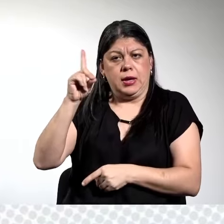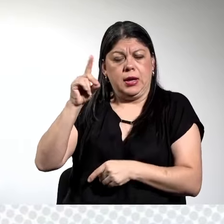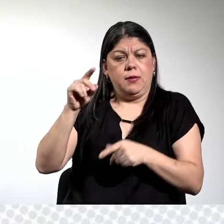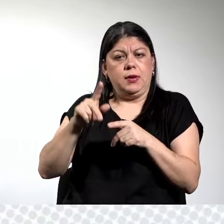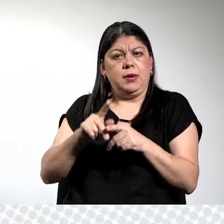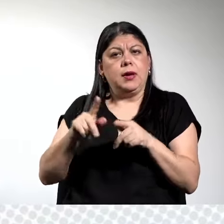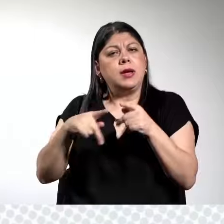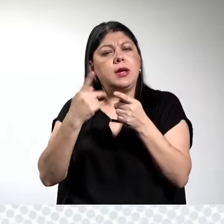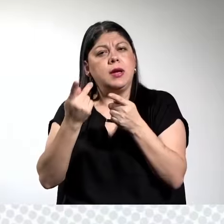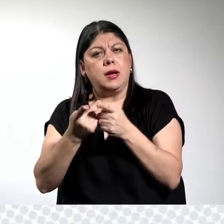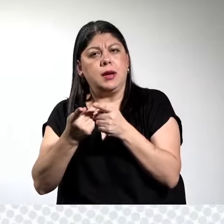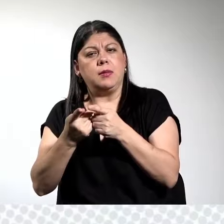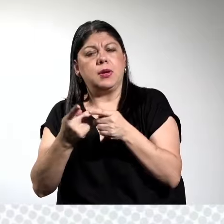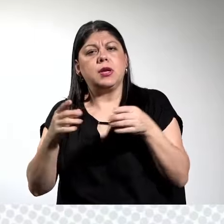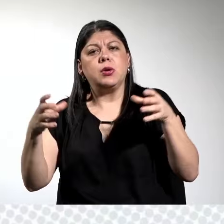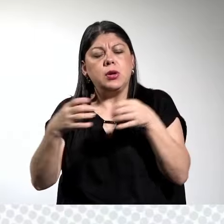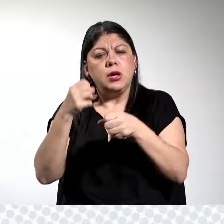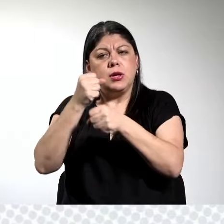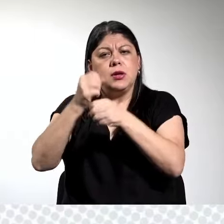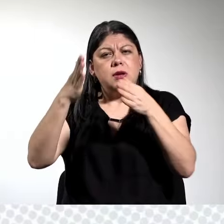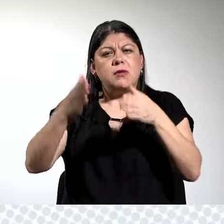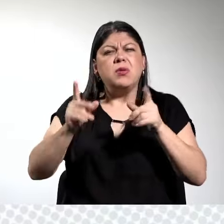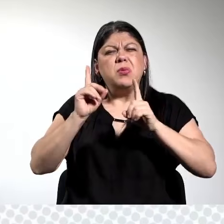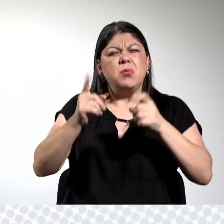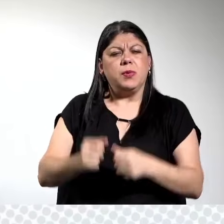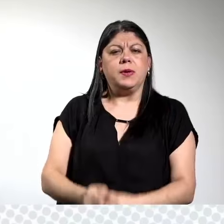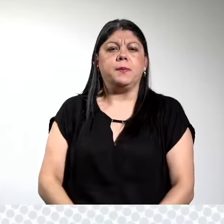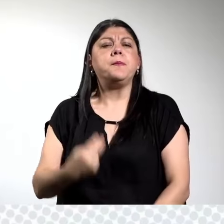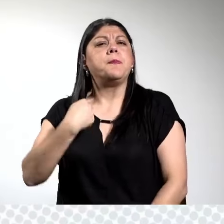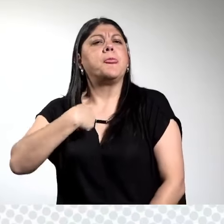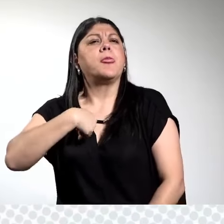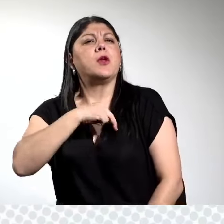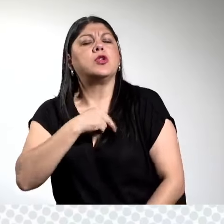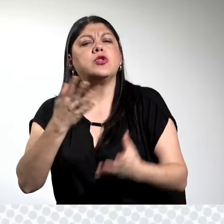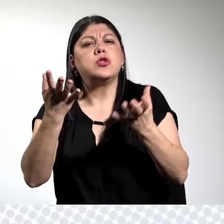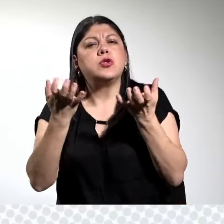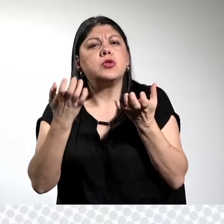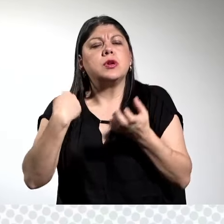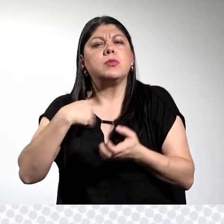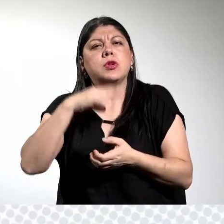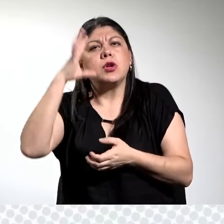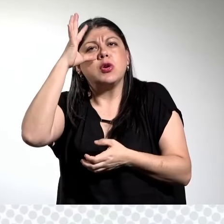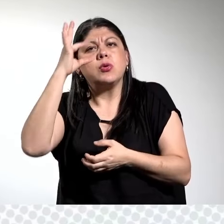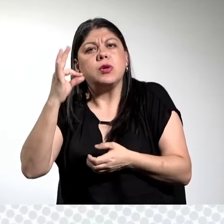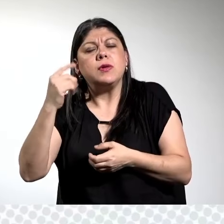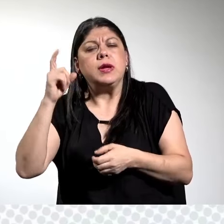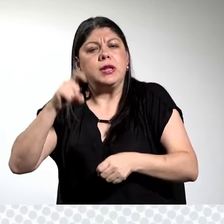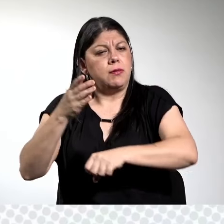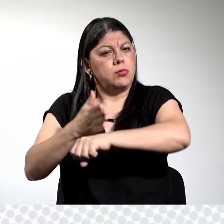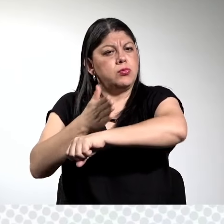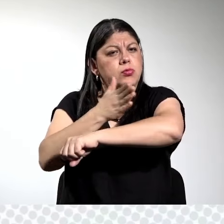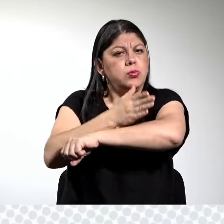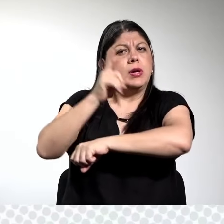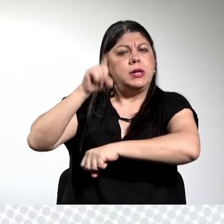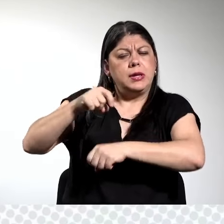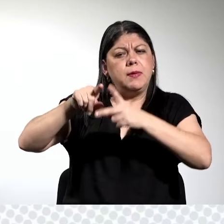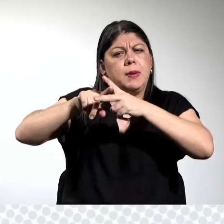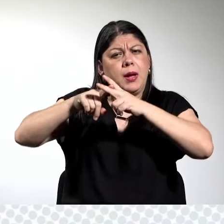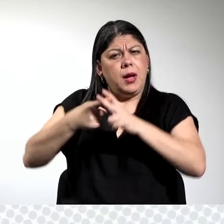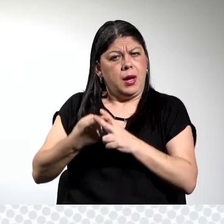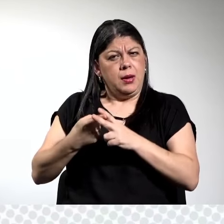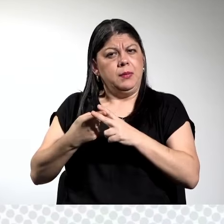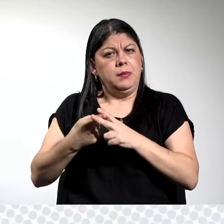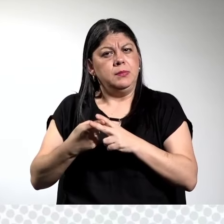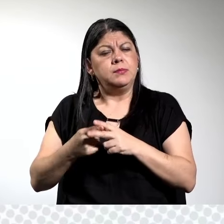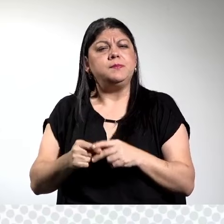Hernández y el Partido de la Clase Trabajadora? Nosotros y nosotras creemos que la Costa Rica que hay que construir tiene que nacer